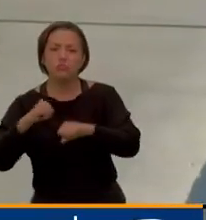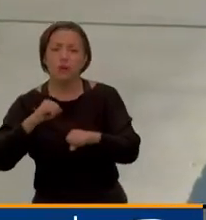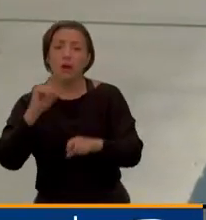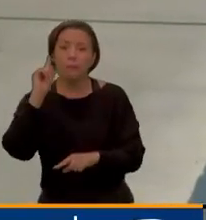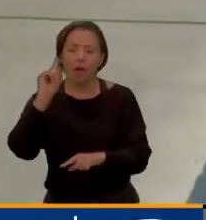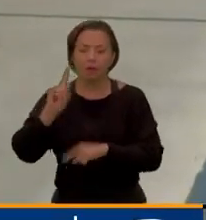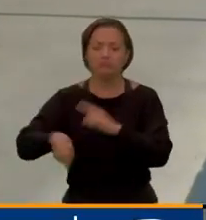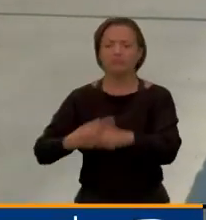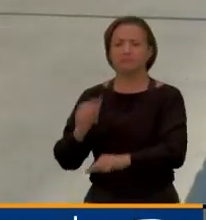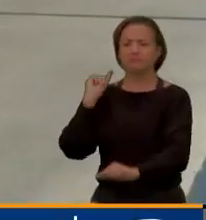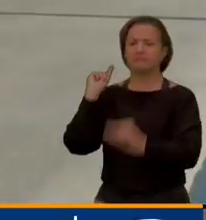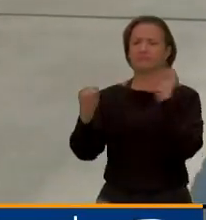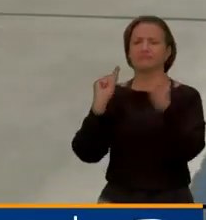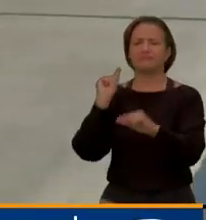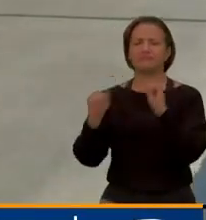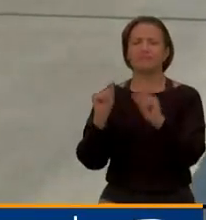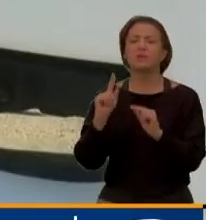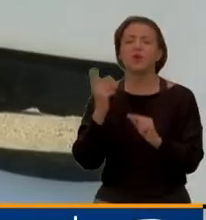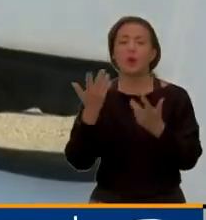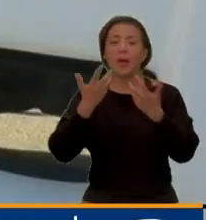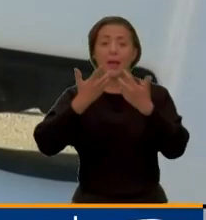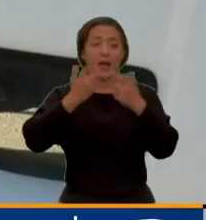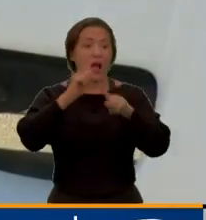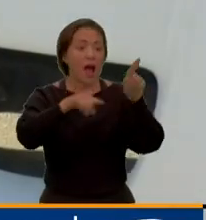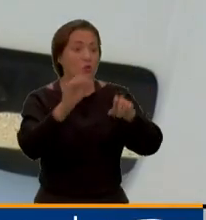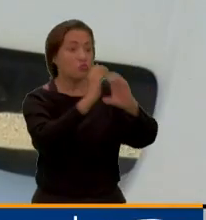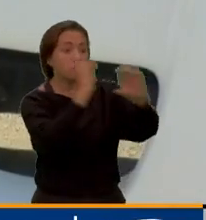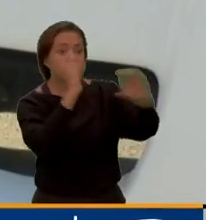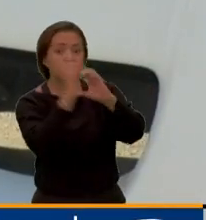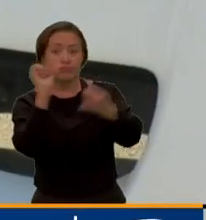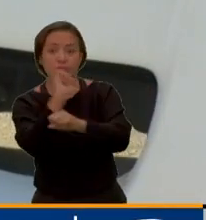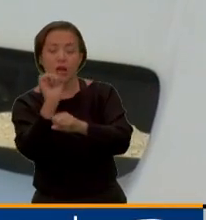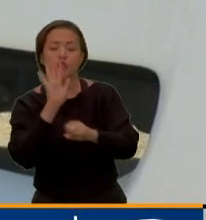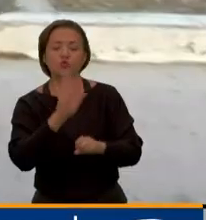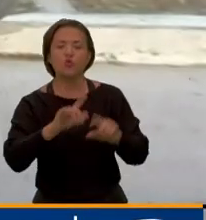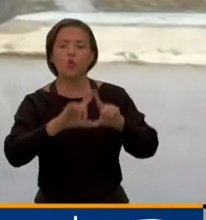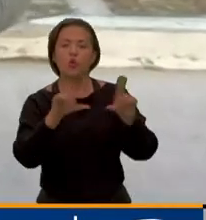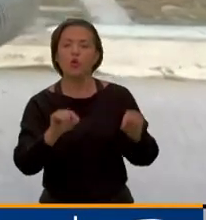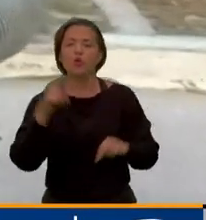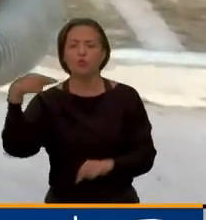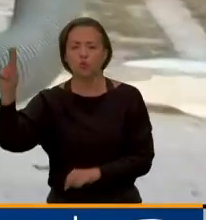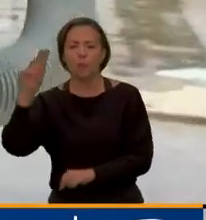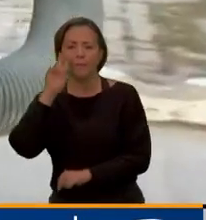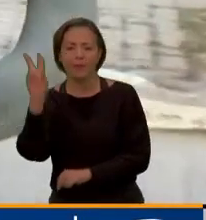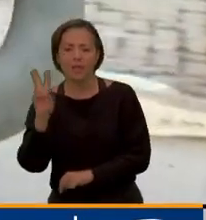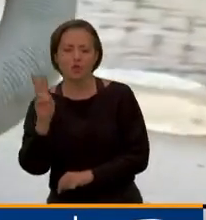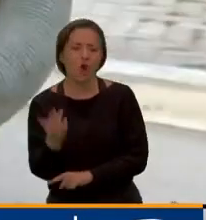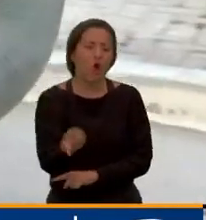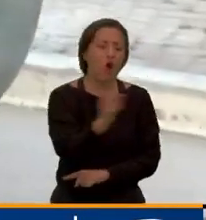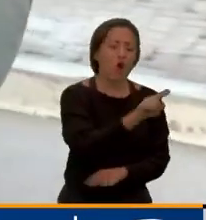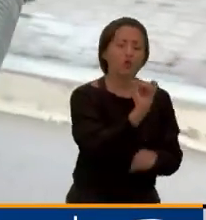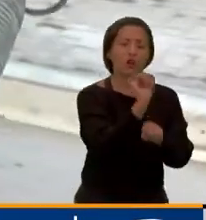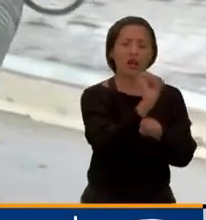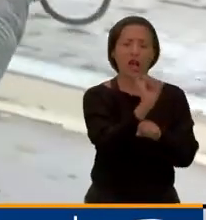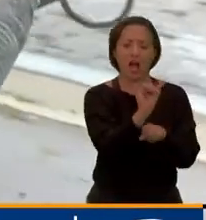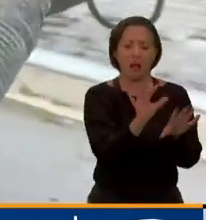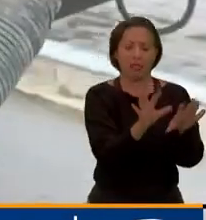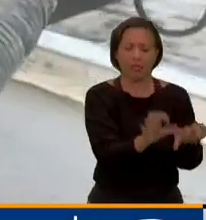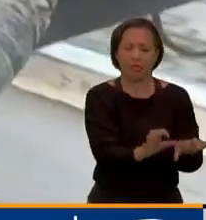se hicieron esperar. Algunos vehículos tenían placas venezolanas y otros estaban en mal estado.